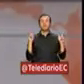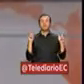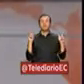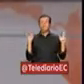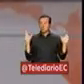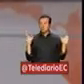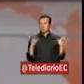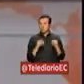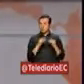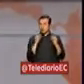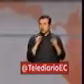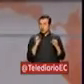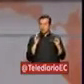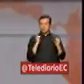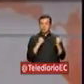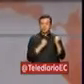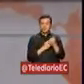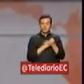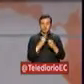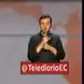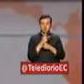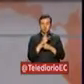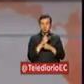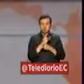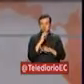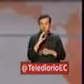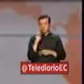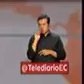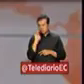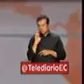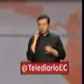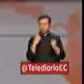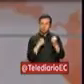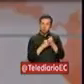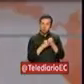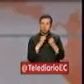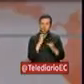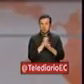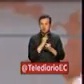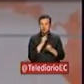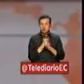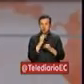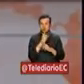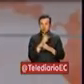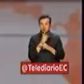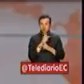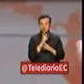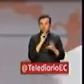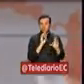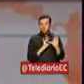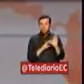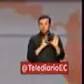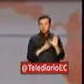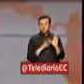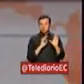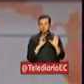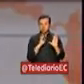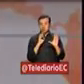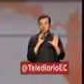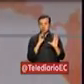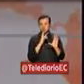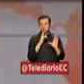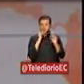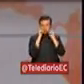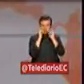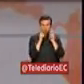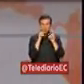sospecha, con acompañamiento del Consejo Nacional Electoral, con acompañamiento de instituciones como el Consejo de Participación Ciudadana, con